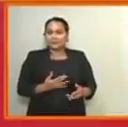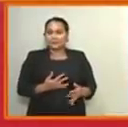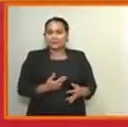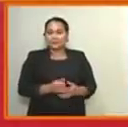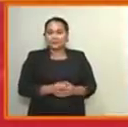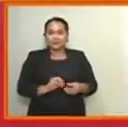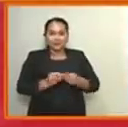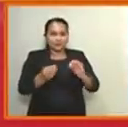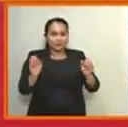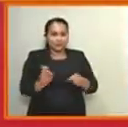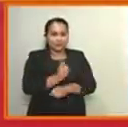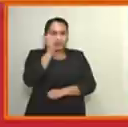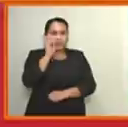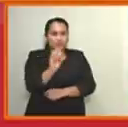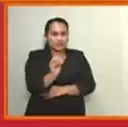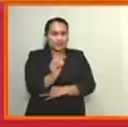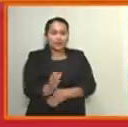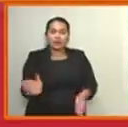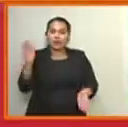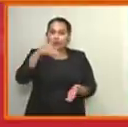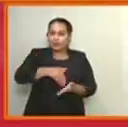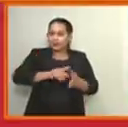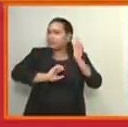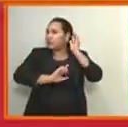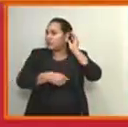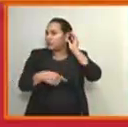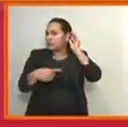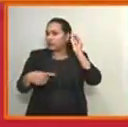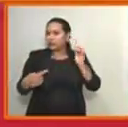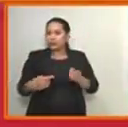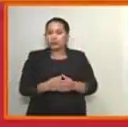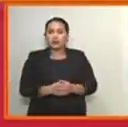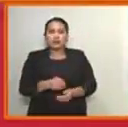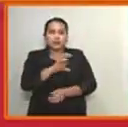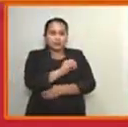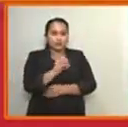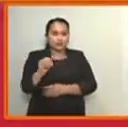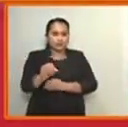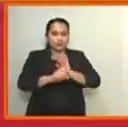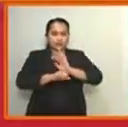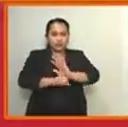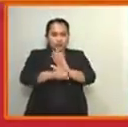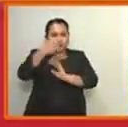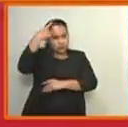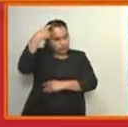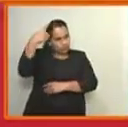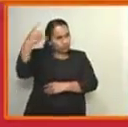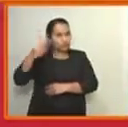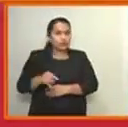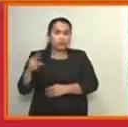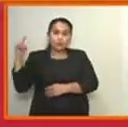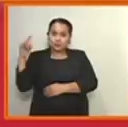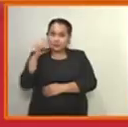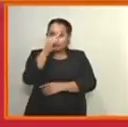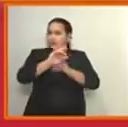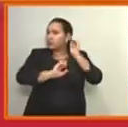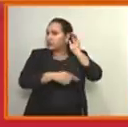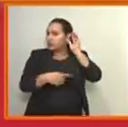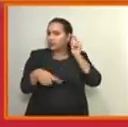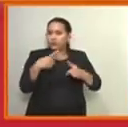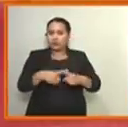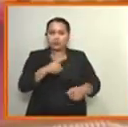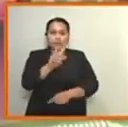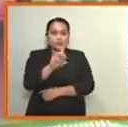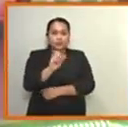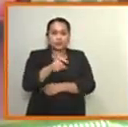Porque este es el 0, repito con mucho gusto, el número ganador para la diaria es el 00 con su símbolo de sueños avión. Para Multi X es